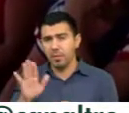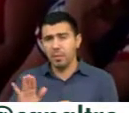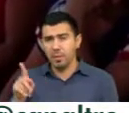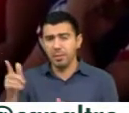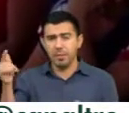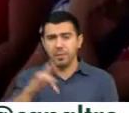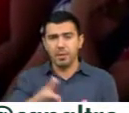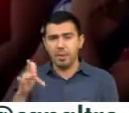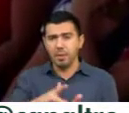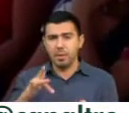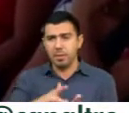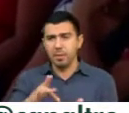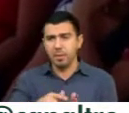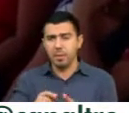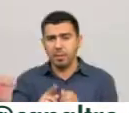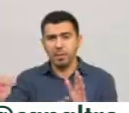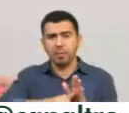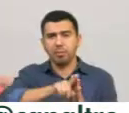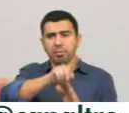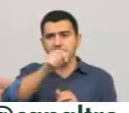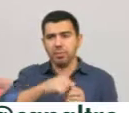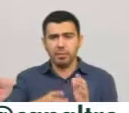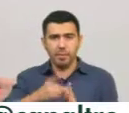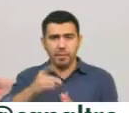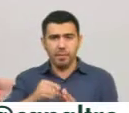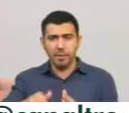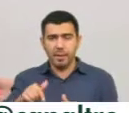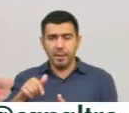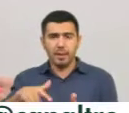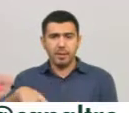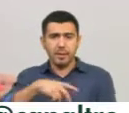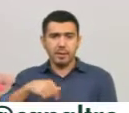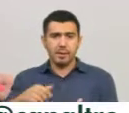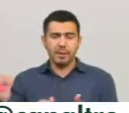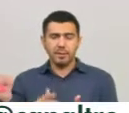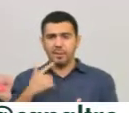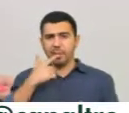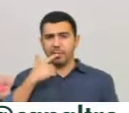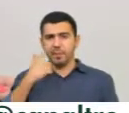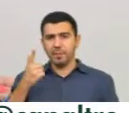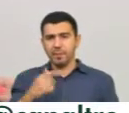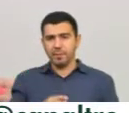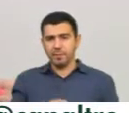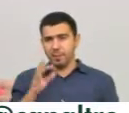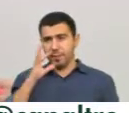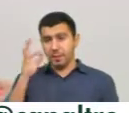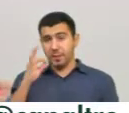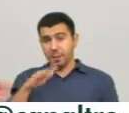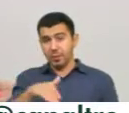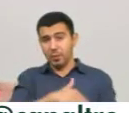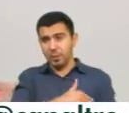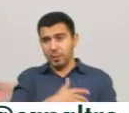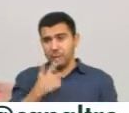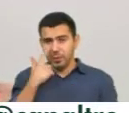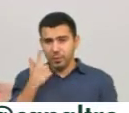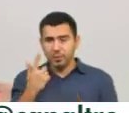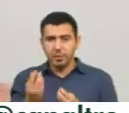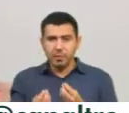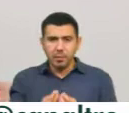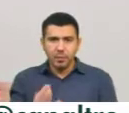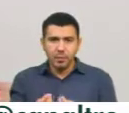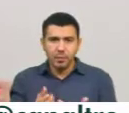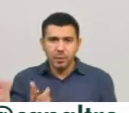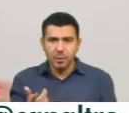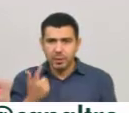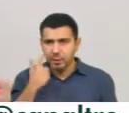genera desarrollo de inversión para santander al señor ministro que en el cual se ve cómo hace para que estas ips